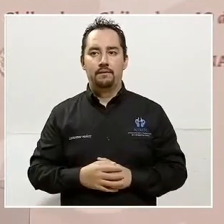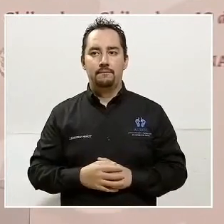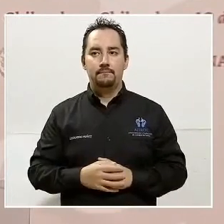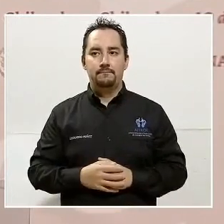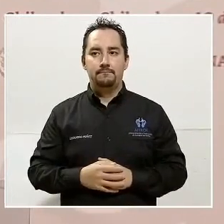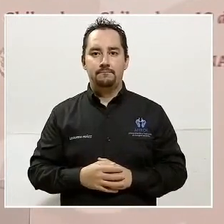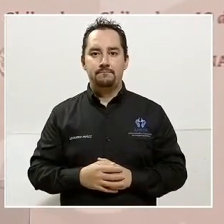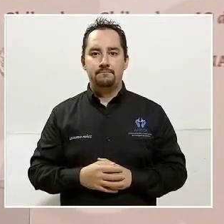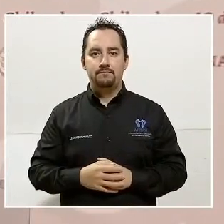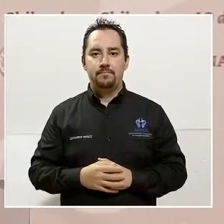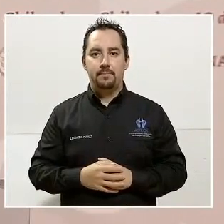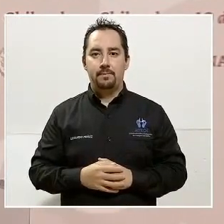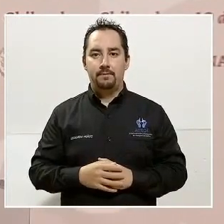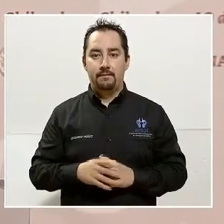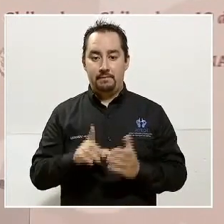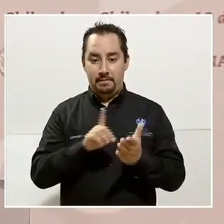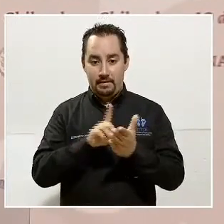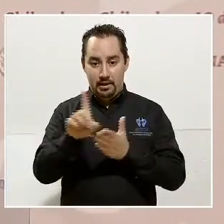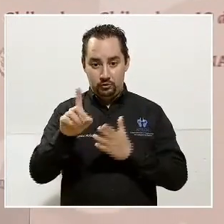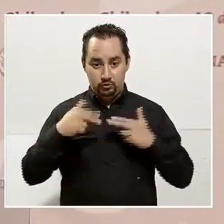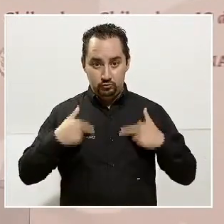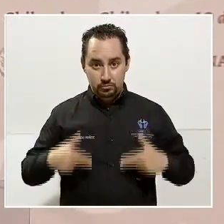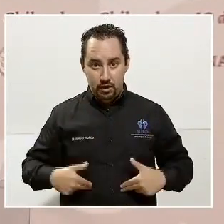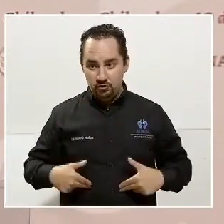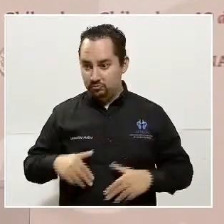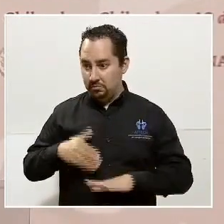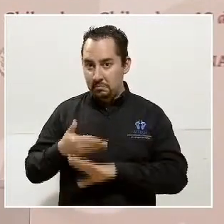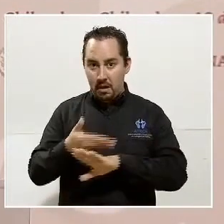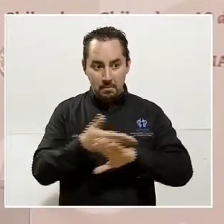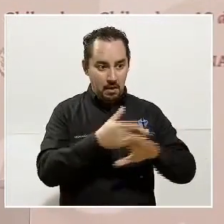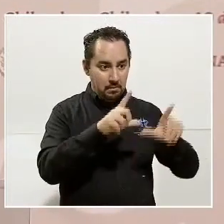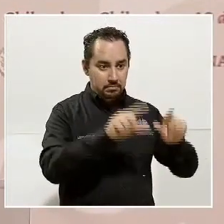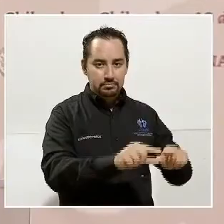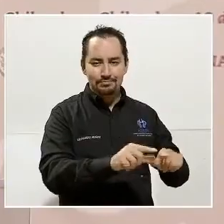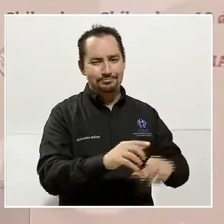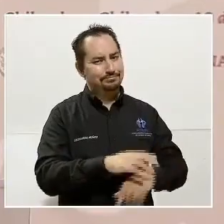permitir, no se deben de violar los derechos humanos.